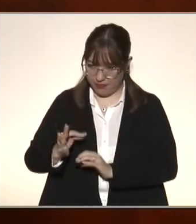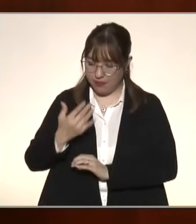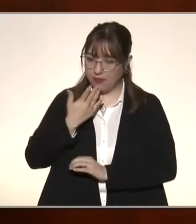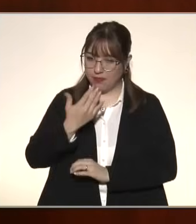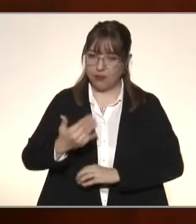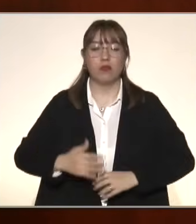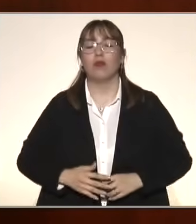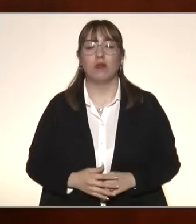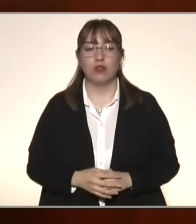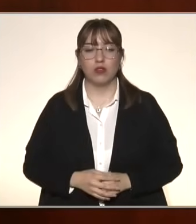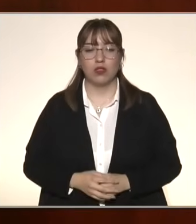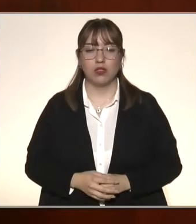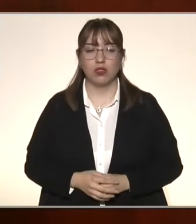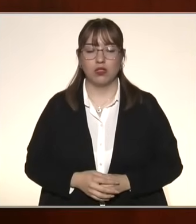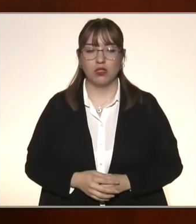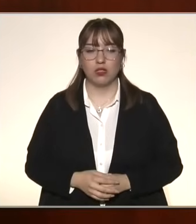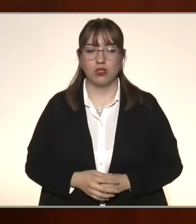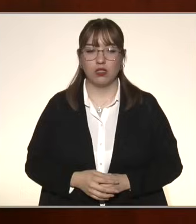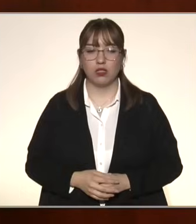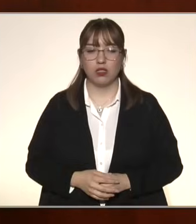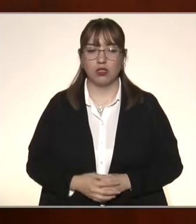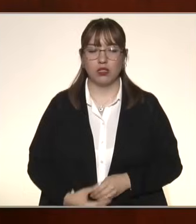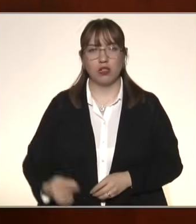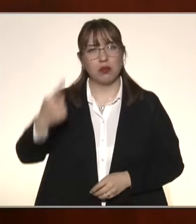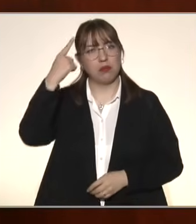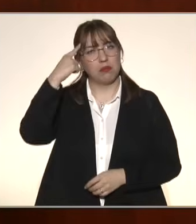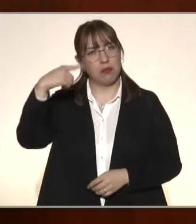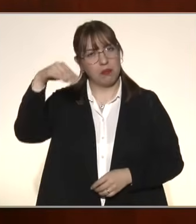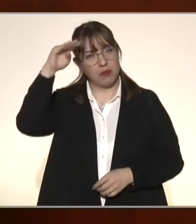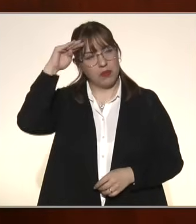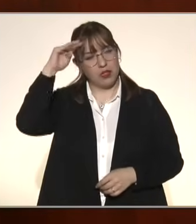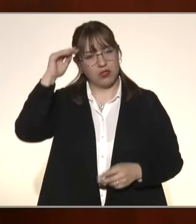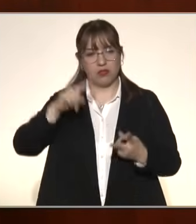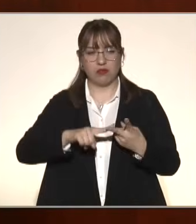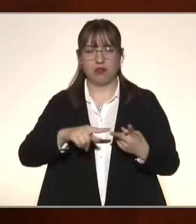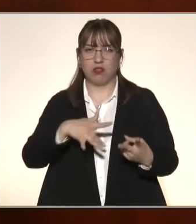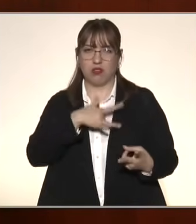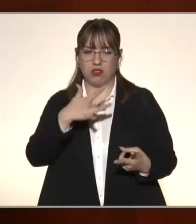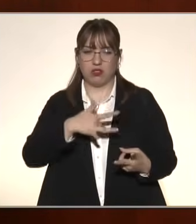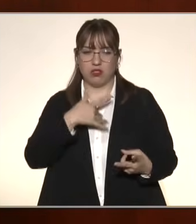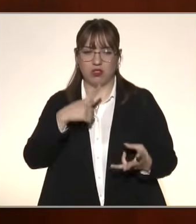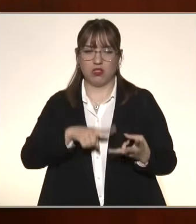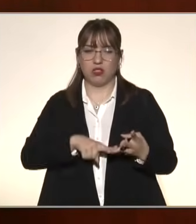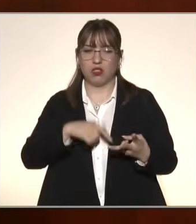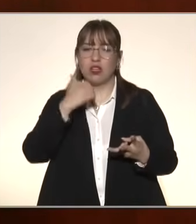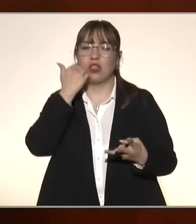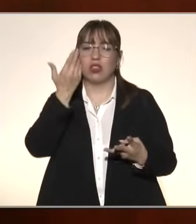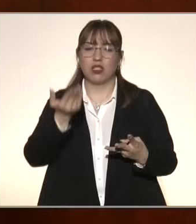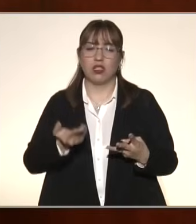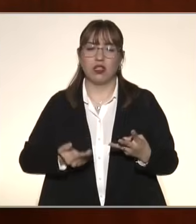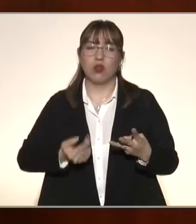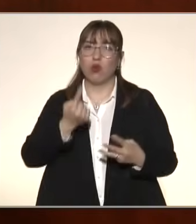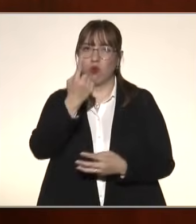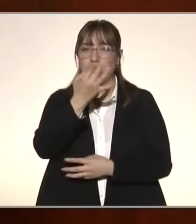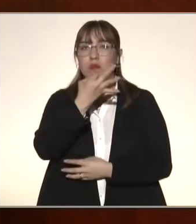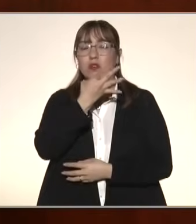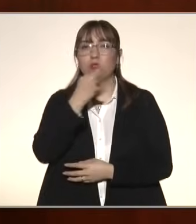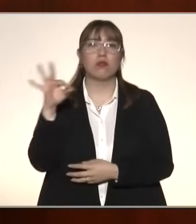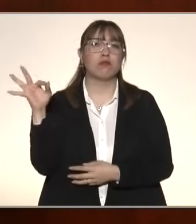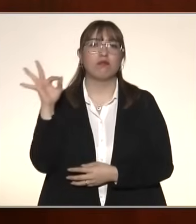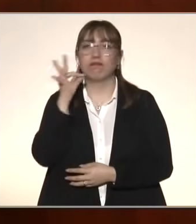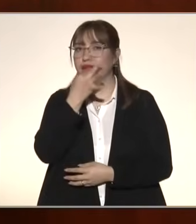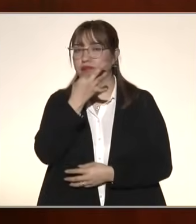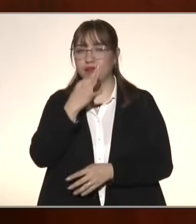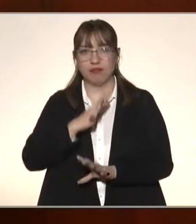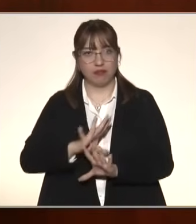mi fórmula es muy, muy rápida. ¿Qué pienso, qué siento y qué quiero? En menos de un minuto, si no ya estás cantinfleando y echando choros,